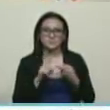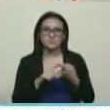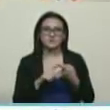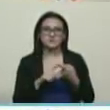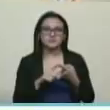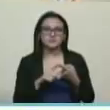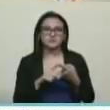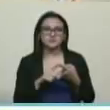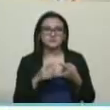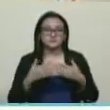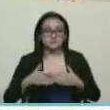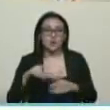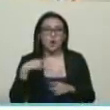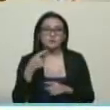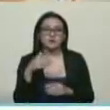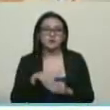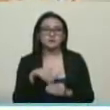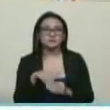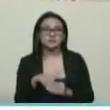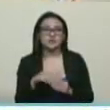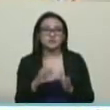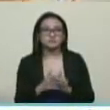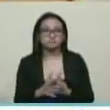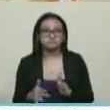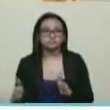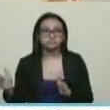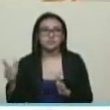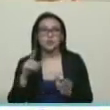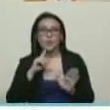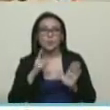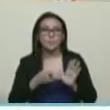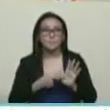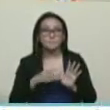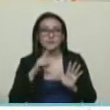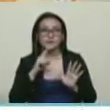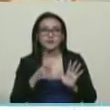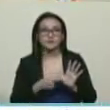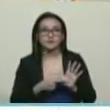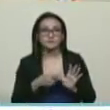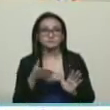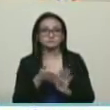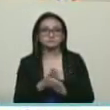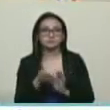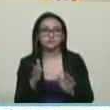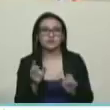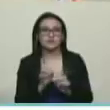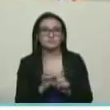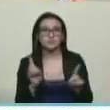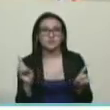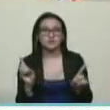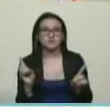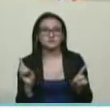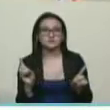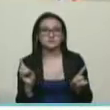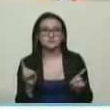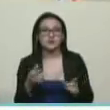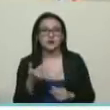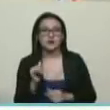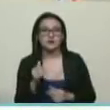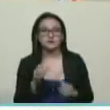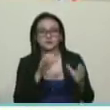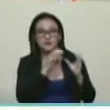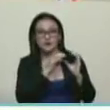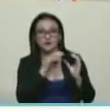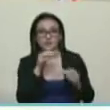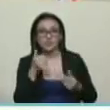camino, otras elecciones cuando los periodos se vayan cumpliendo. Eso es lo que sucede en democracia. Hay cargos